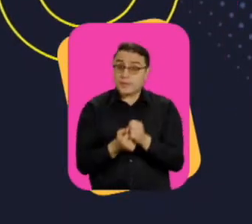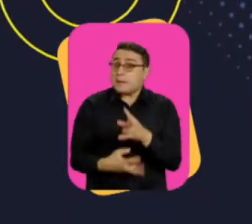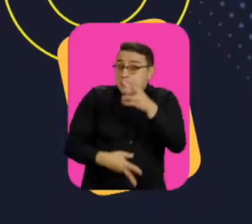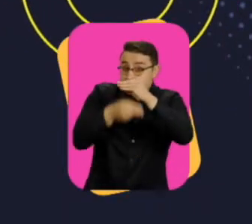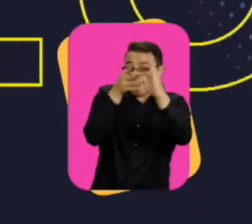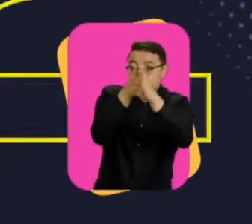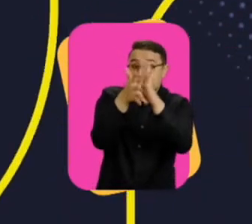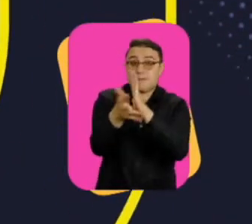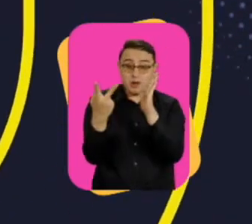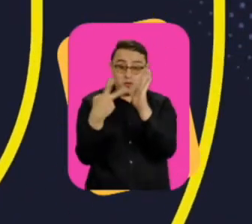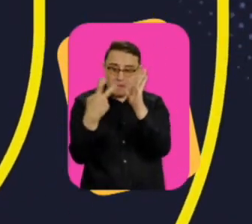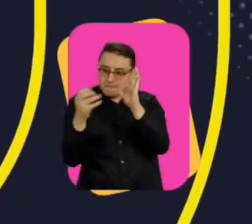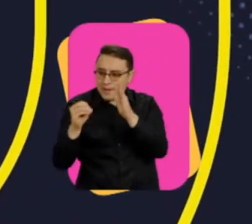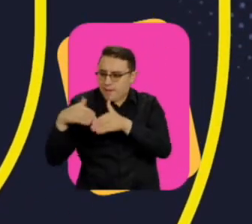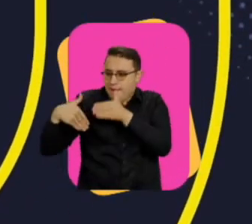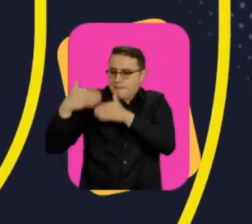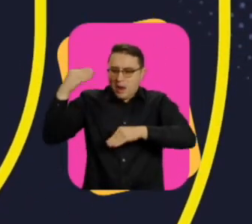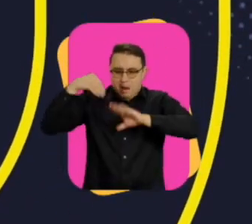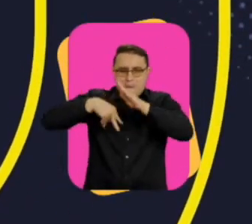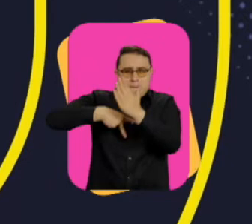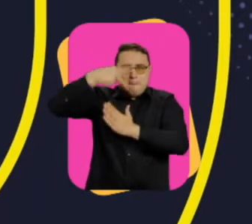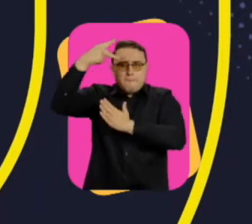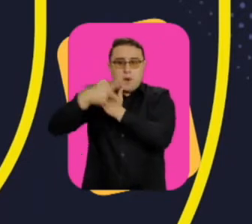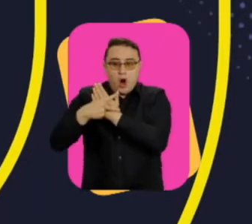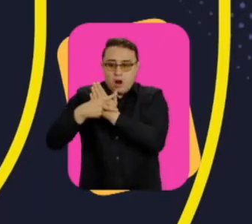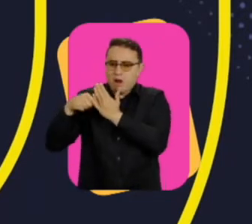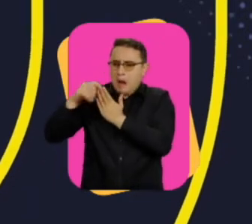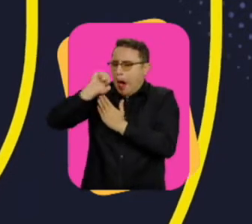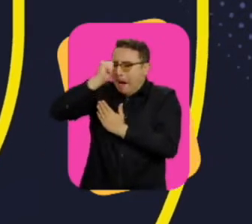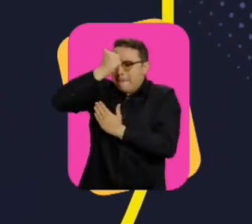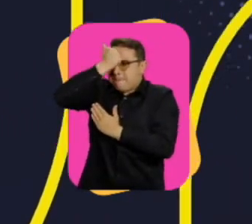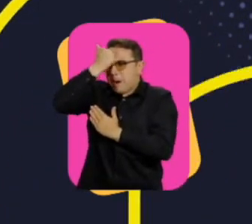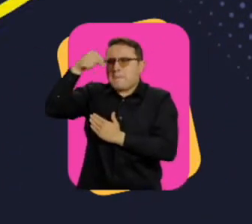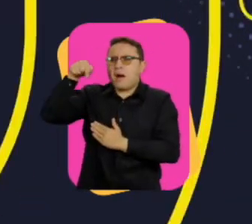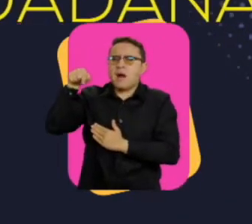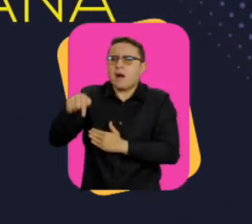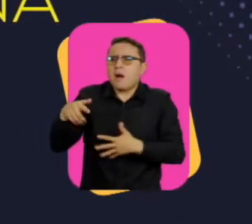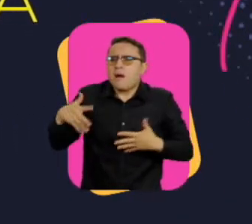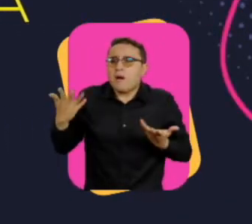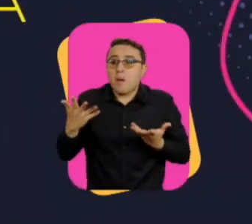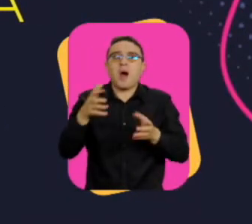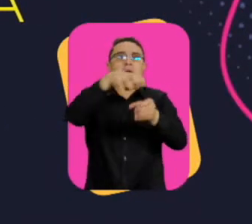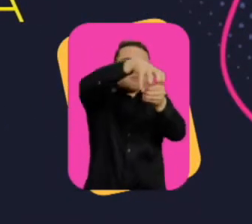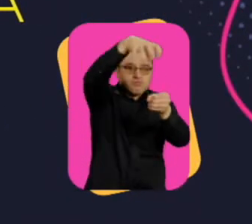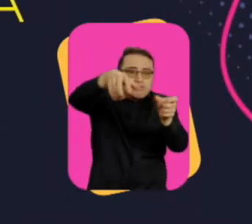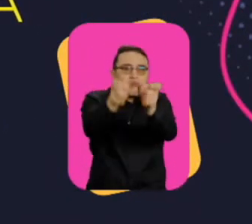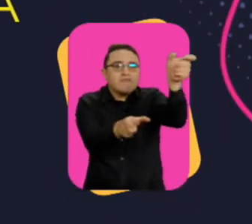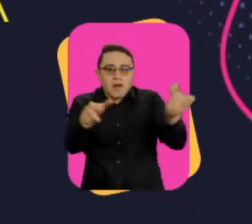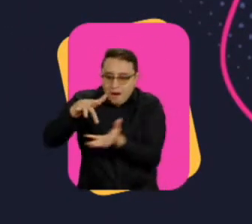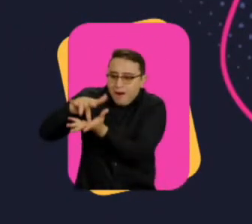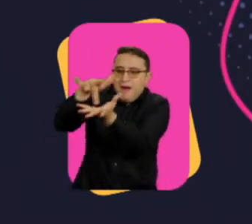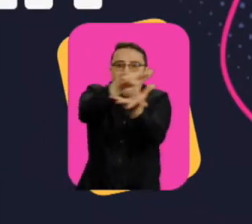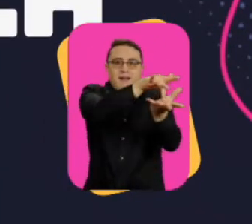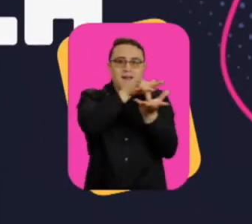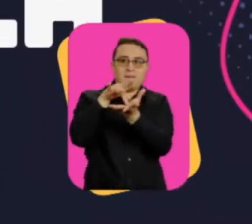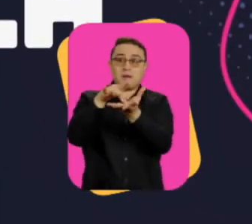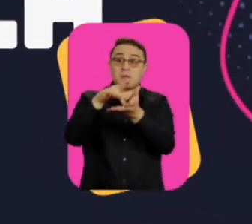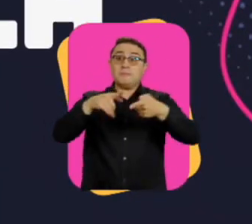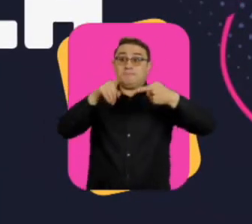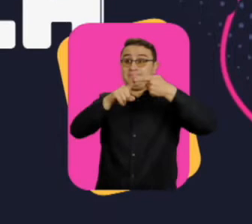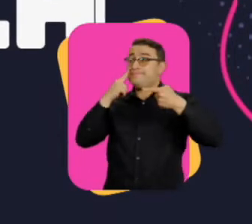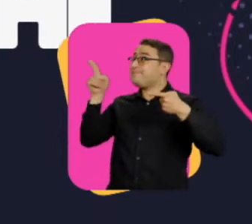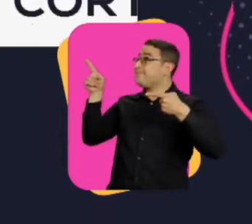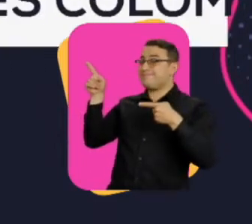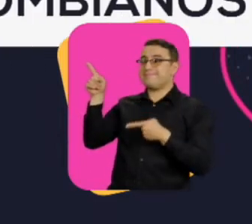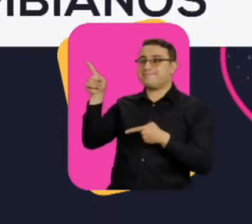dio inicio a un par de proyectos que tienen como ingrediente principal la participación ciudadana. Uno es Sin